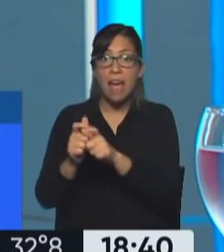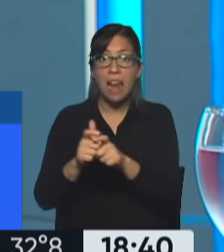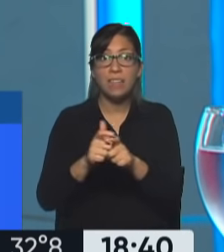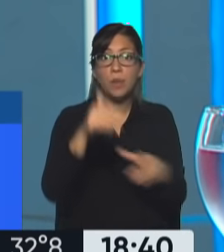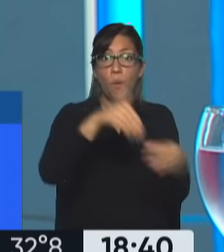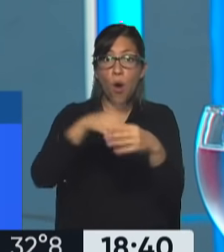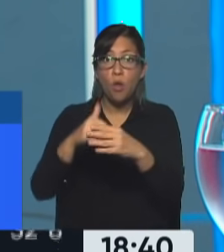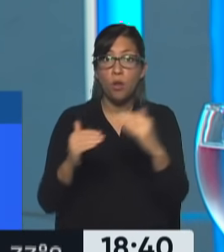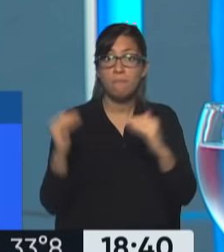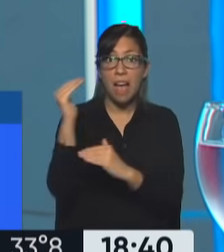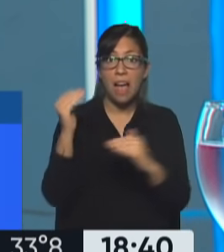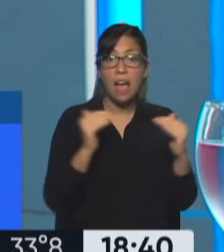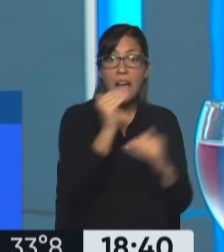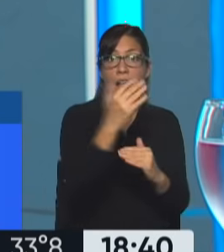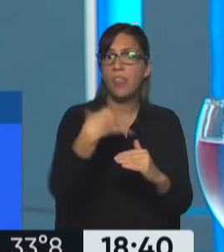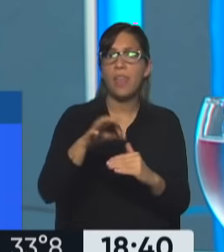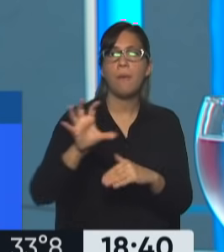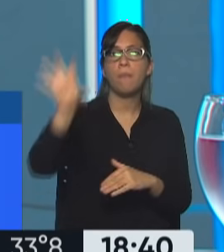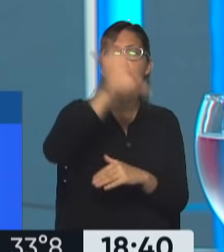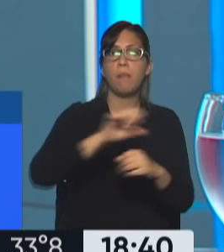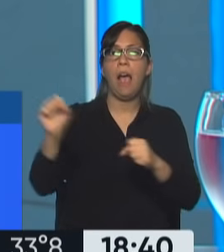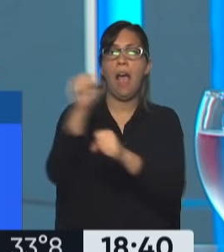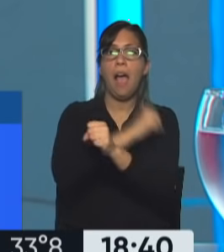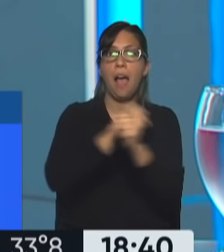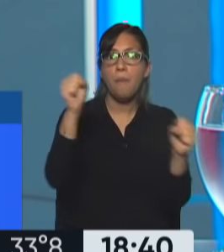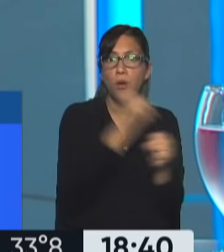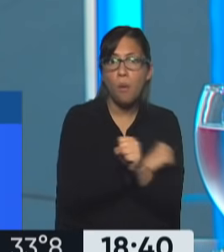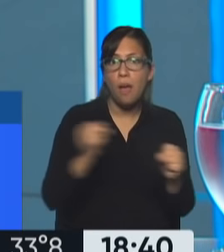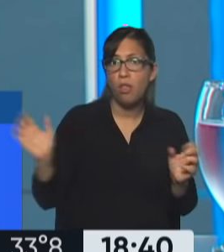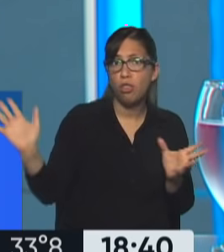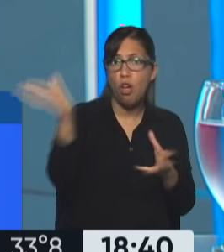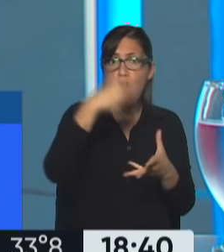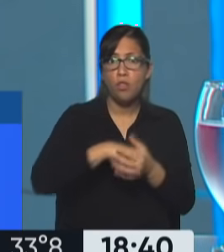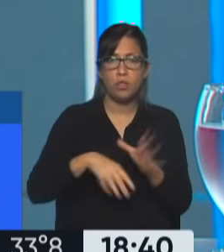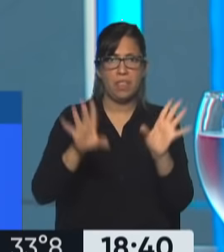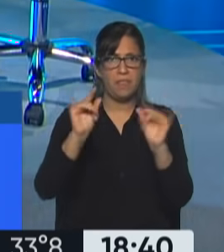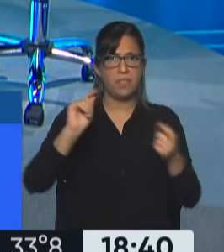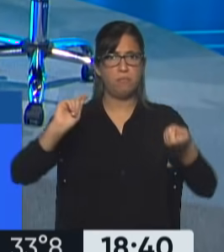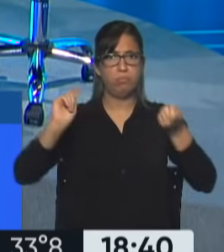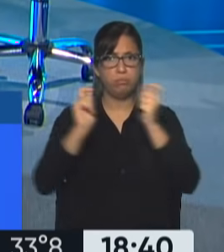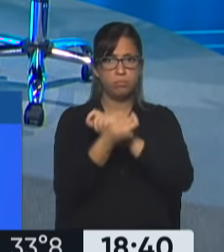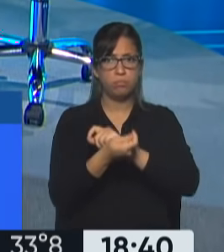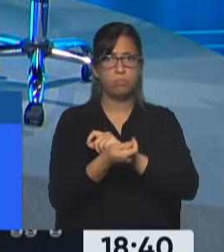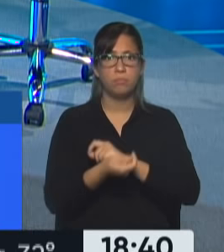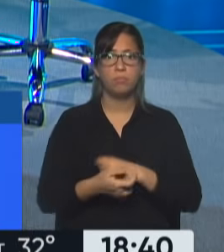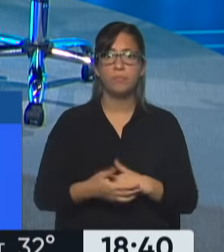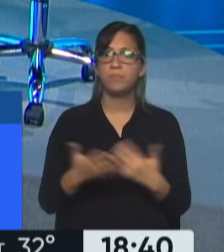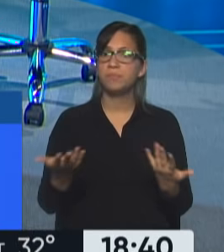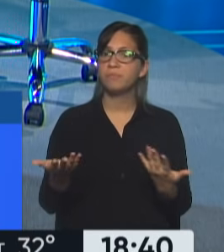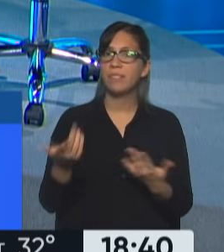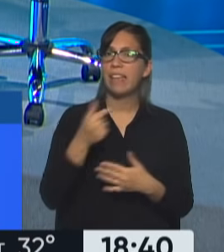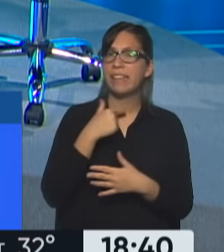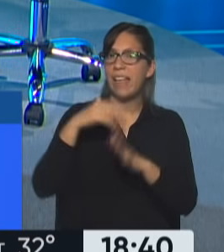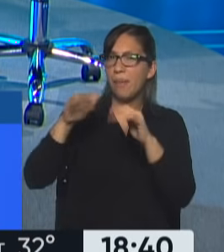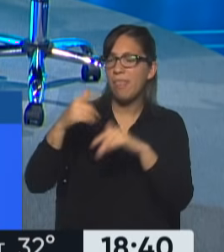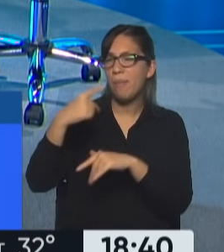la aprobación de todas las provincias, de la totalidad de las provincias, por lo cual es complejísimo modificar cualquier cosa. Es muy complejo. Hernán, antes de despedirte me